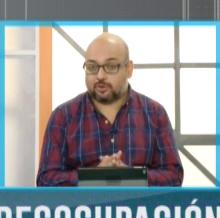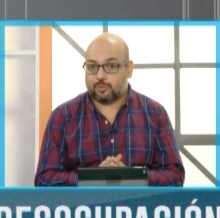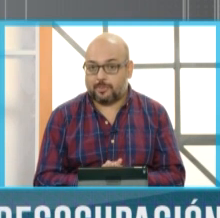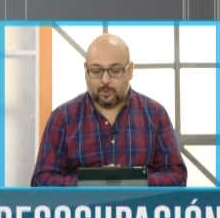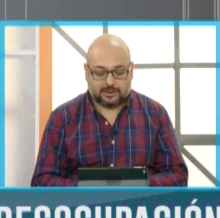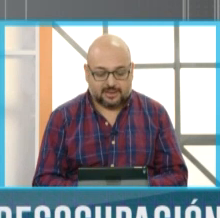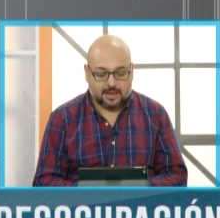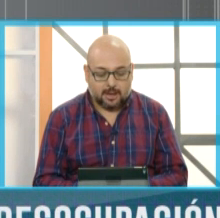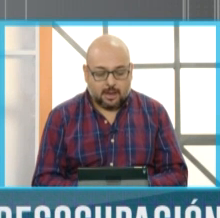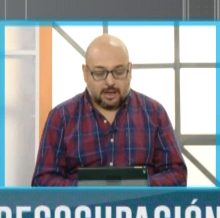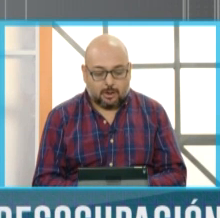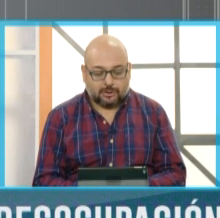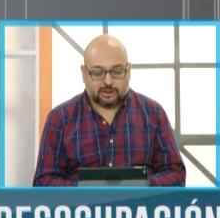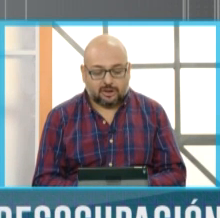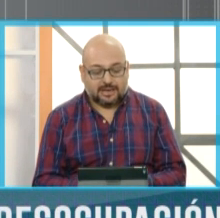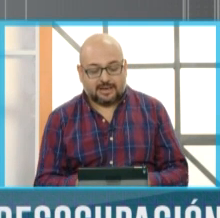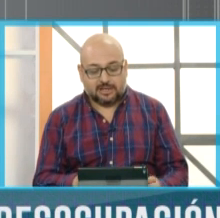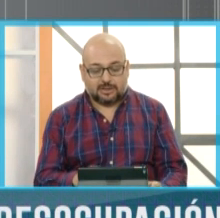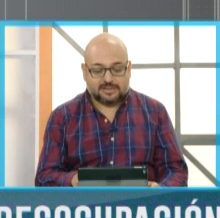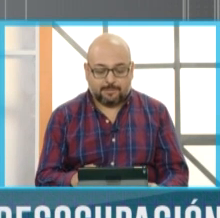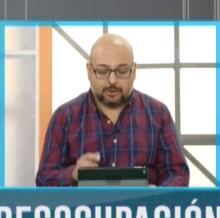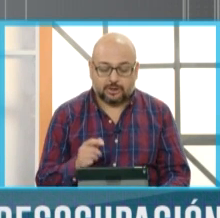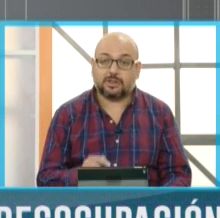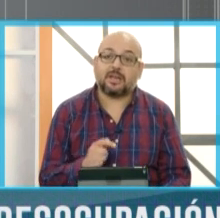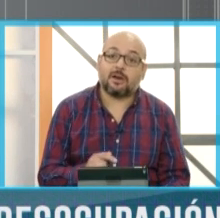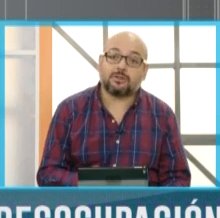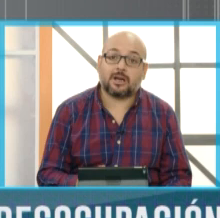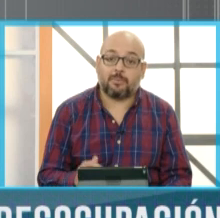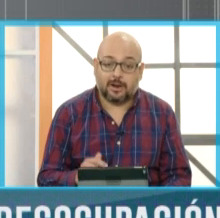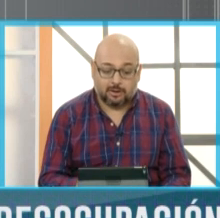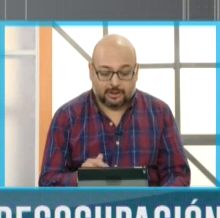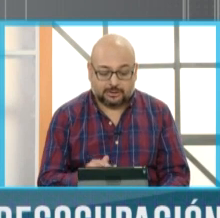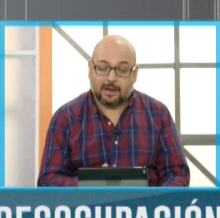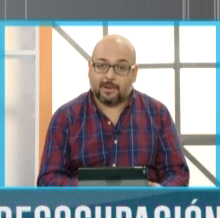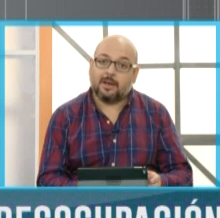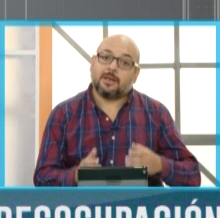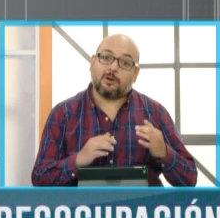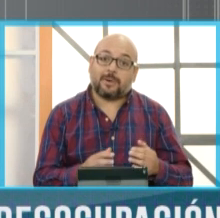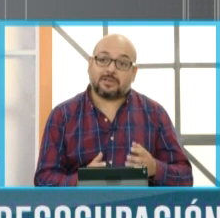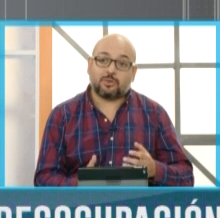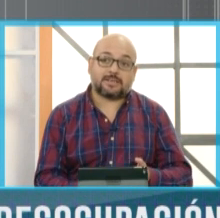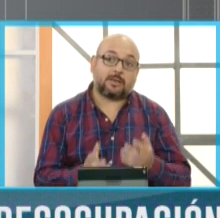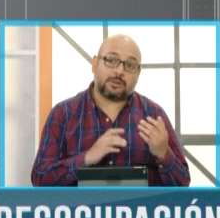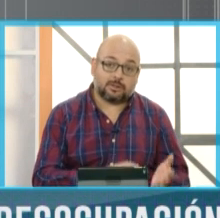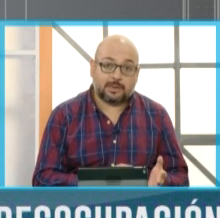esto en su propia cuenta, decía, cuando te corre la iglesia con el desempleo y no te queda otra que ponerlo en tapa. Y